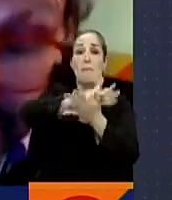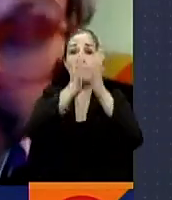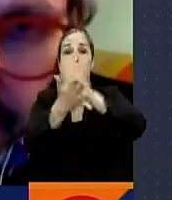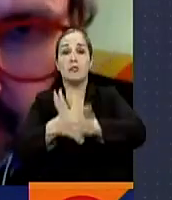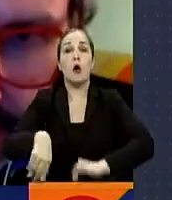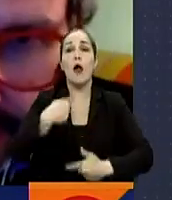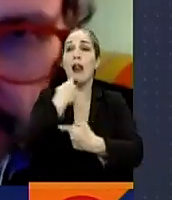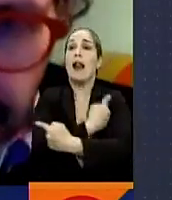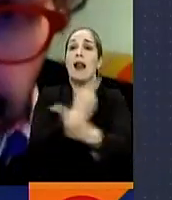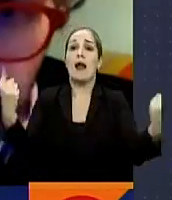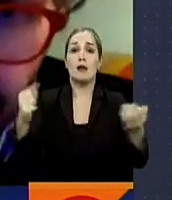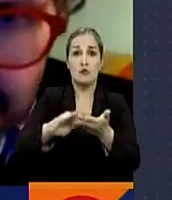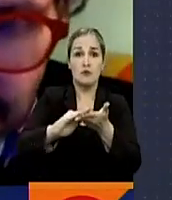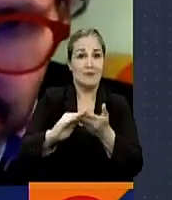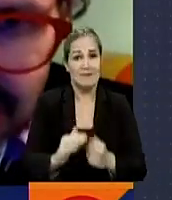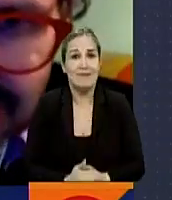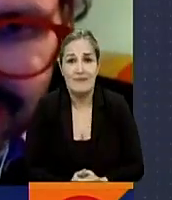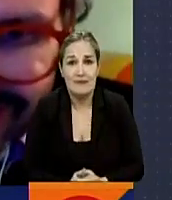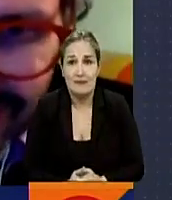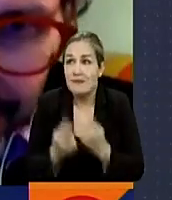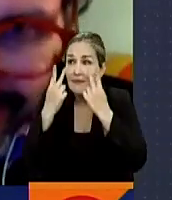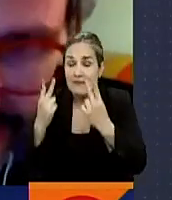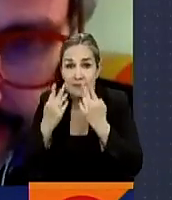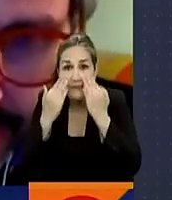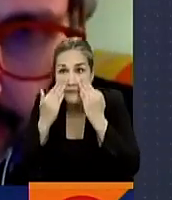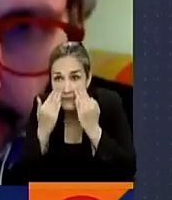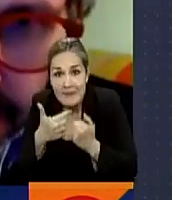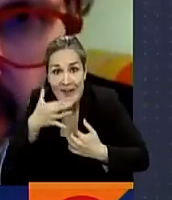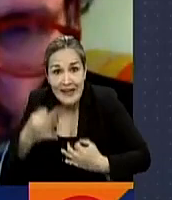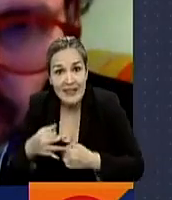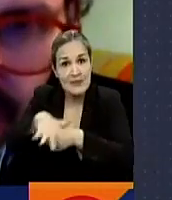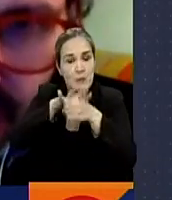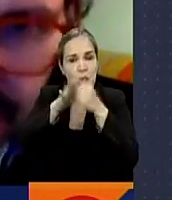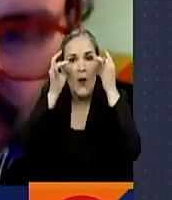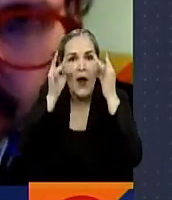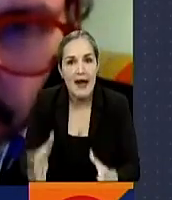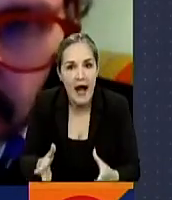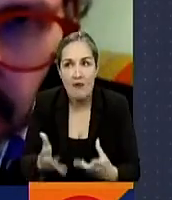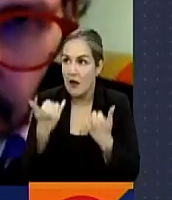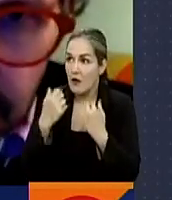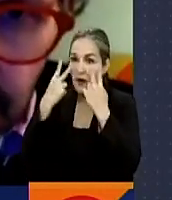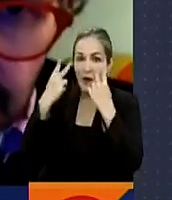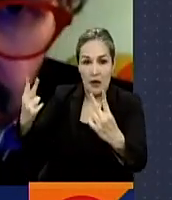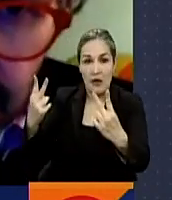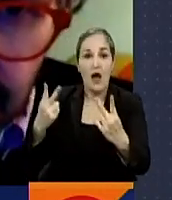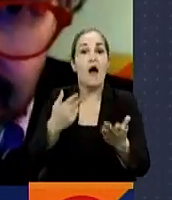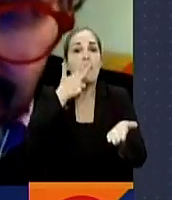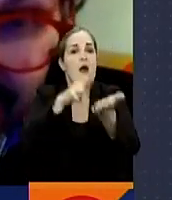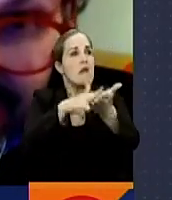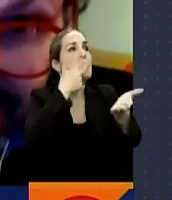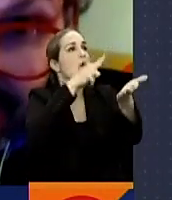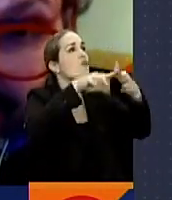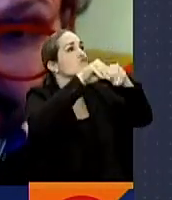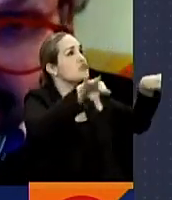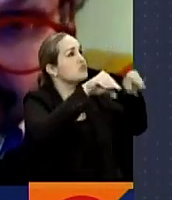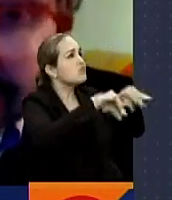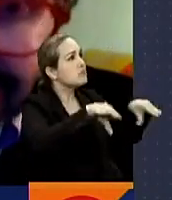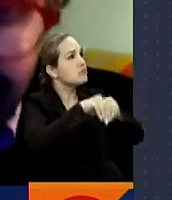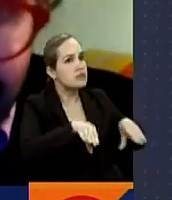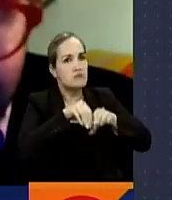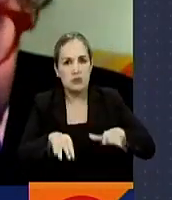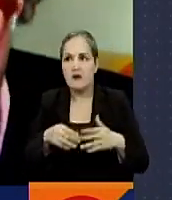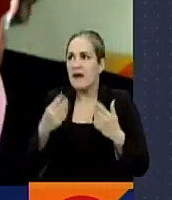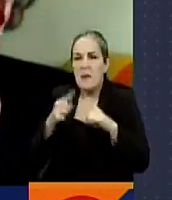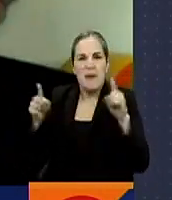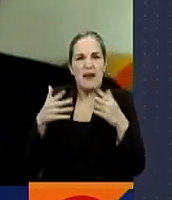verbales también podría haber pero la situación es tan dramática que uno entiende que haya comunicados eh de esta de